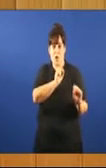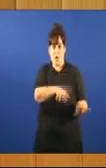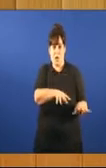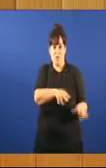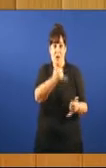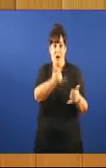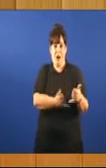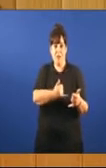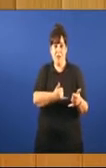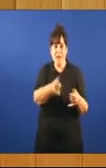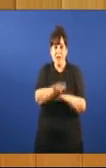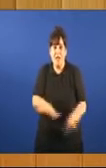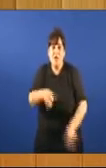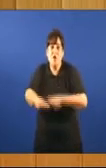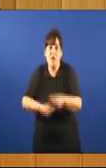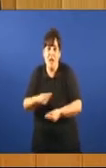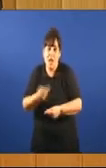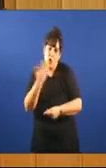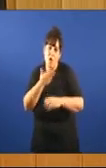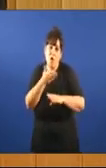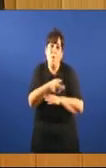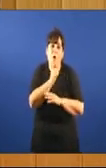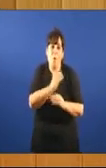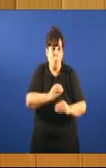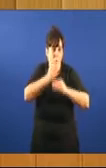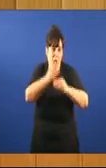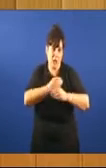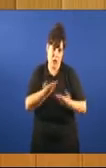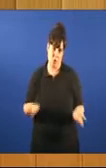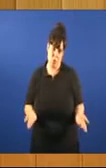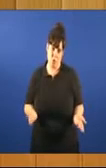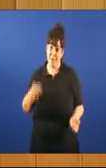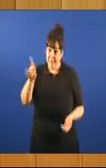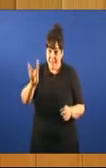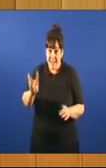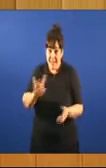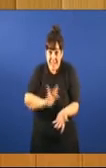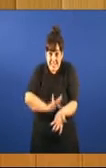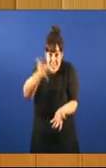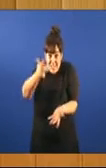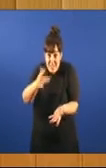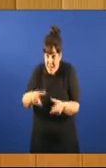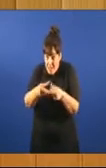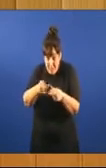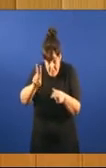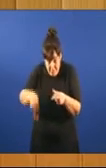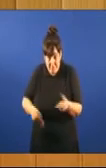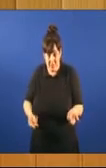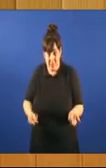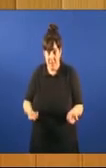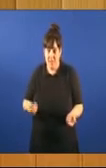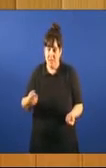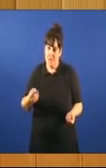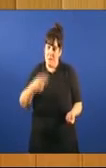cun bocadillo á escola. Eso que está pasando, señor Feijóo. Esa é a súa sensibilidade social. Pregúntelle tamén aos pais que hai na